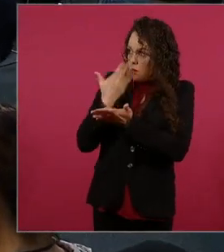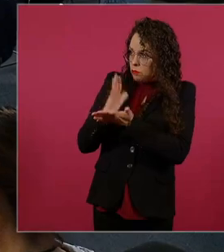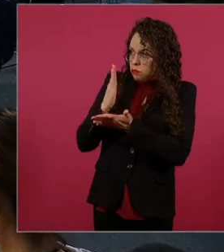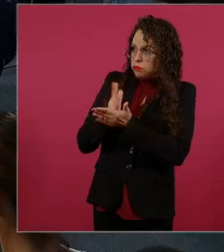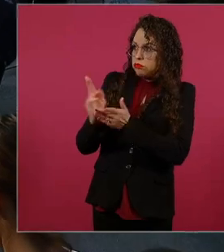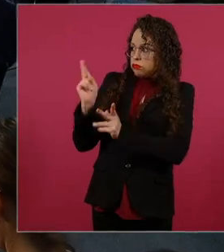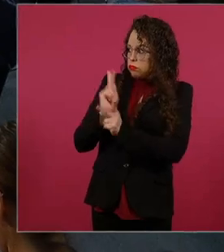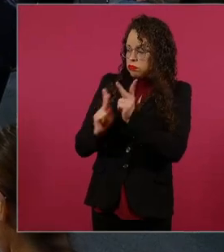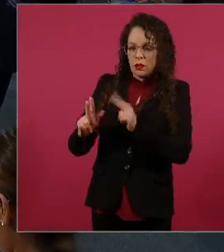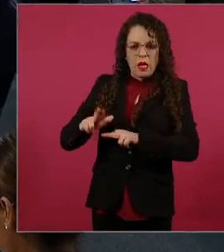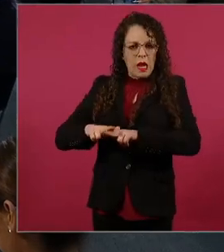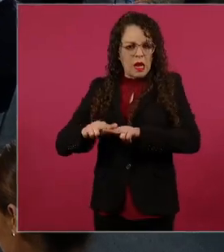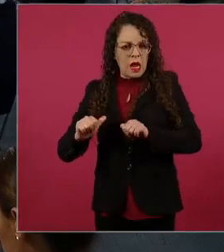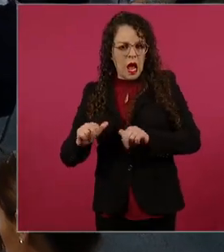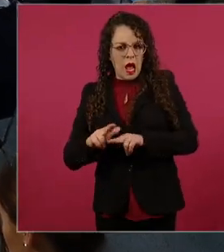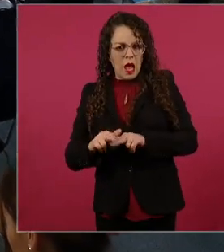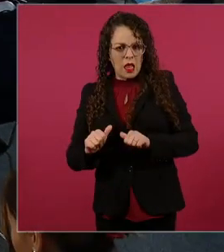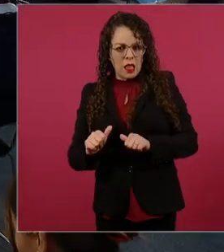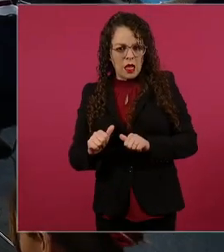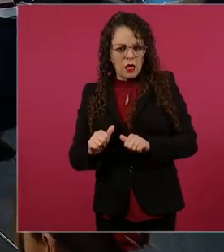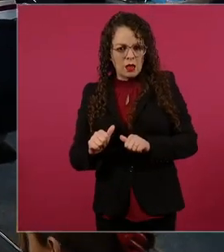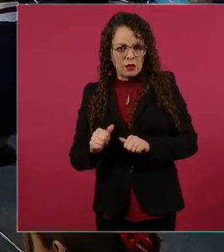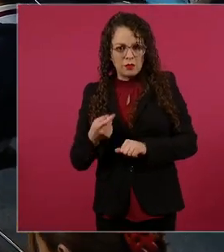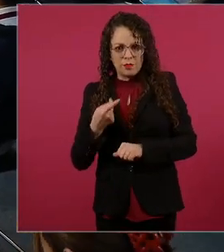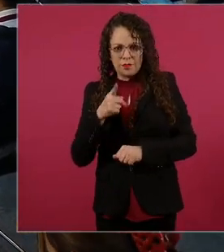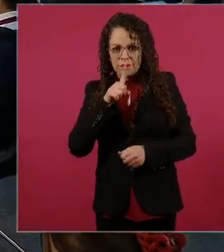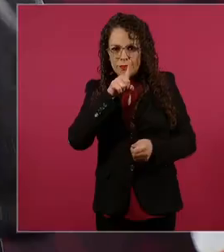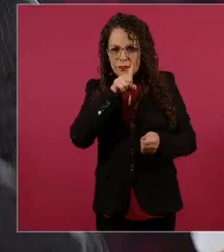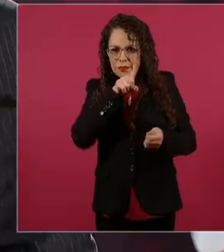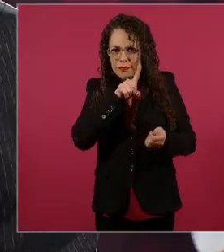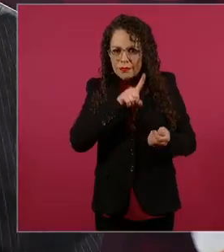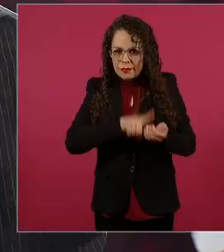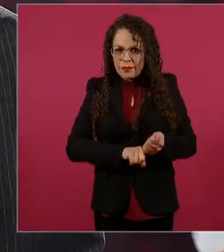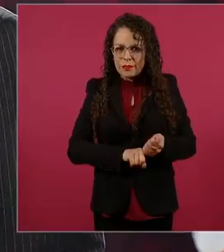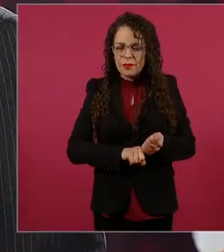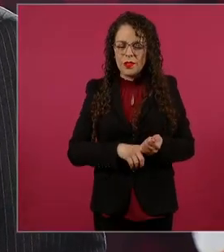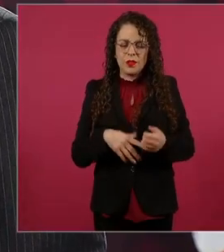y muchísima corrupción muchísima